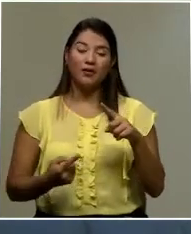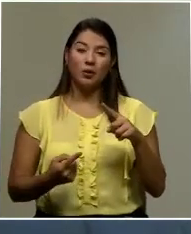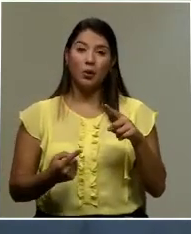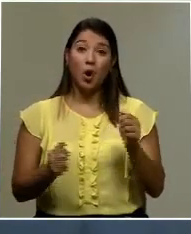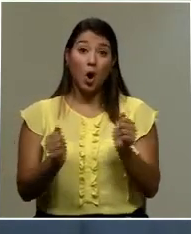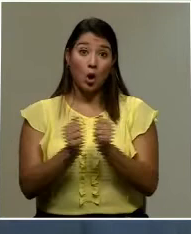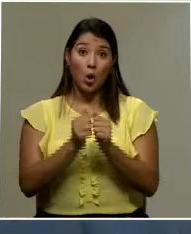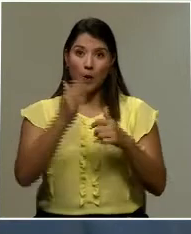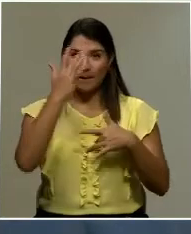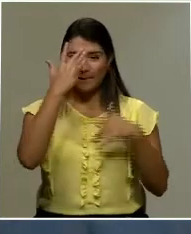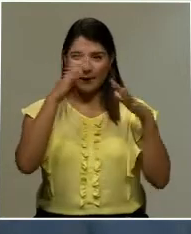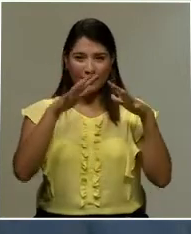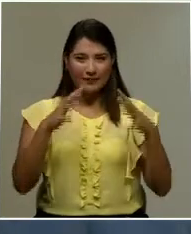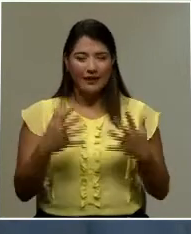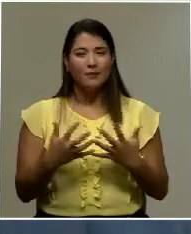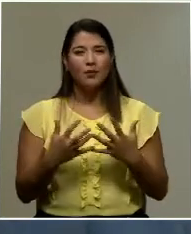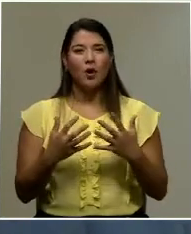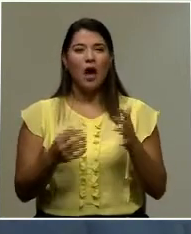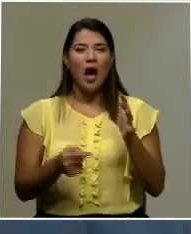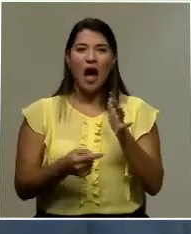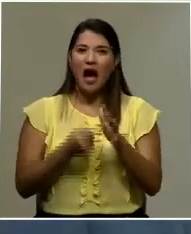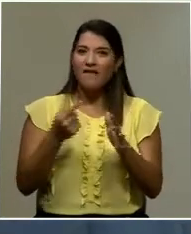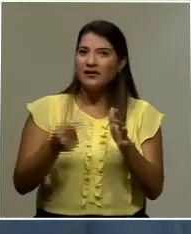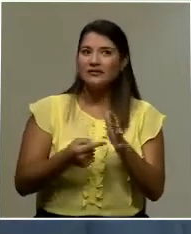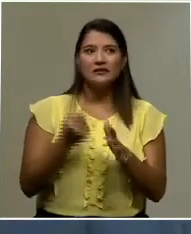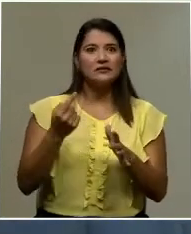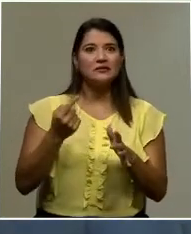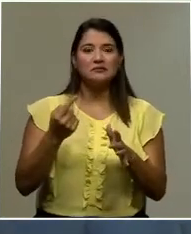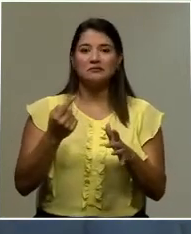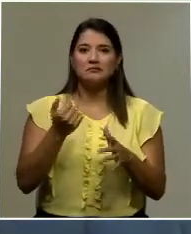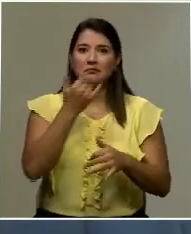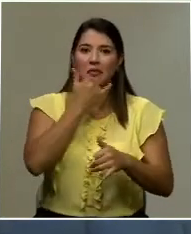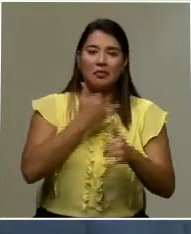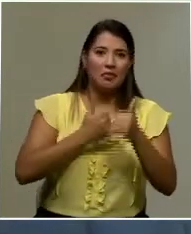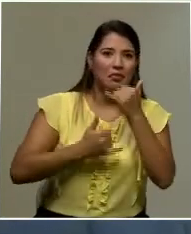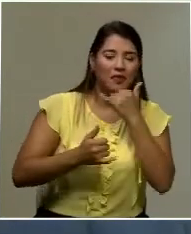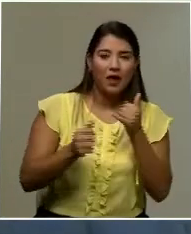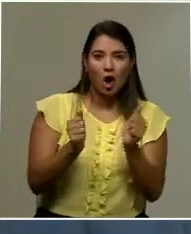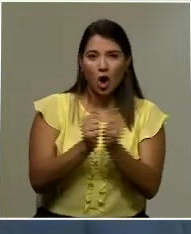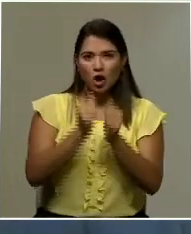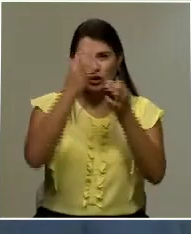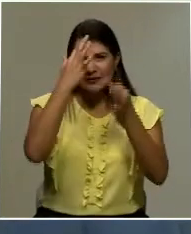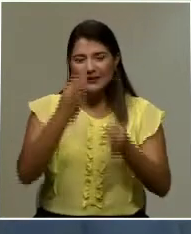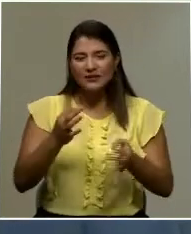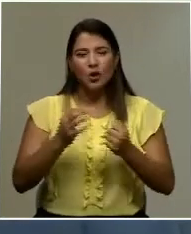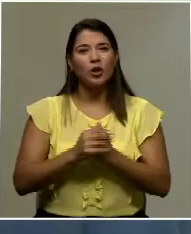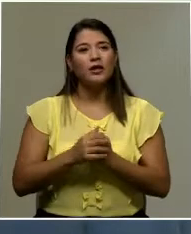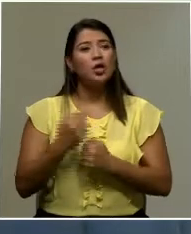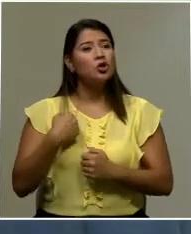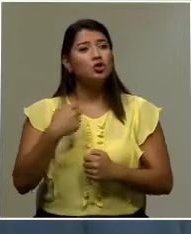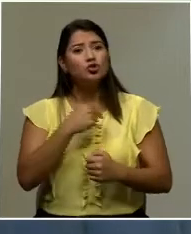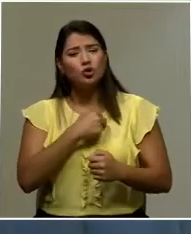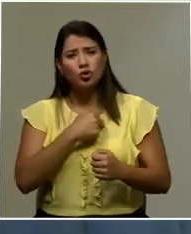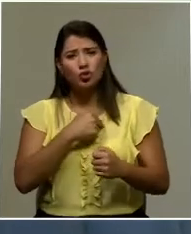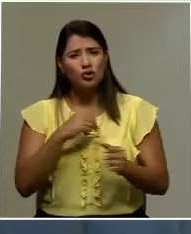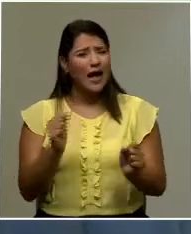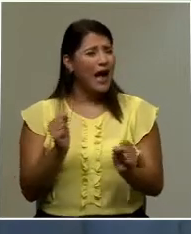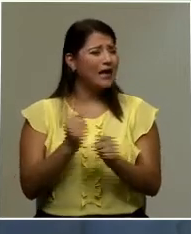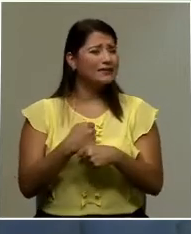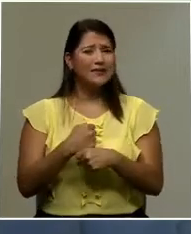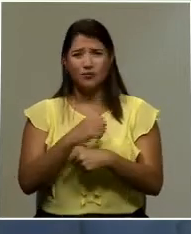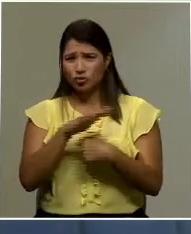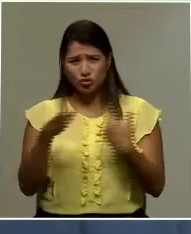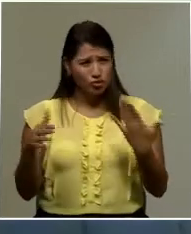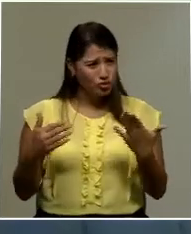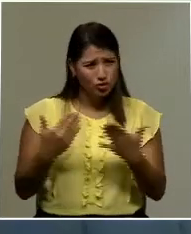esto, un poco a veces dando palos de ciego, ¿estamos haciendo todo lo que se puede para evitar los